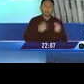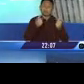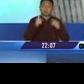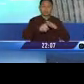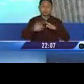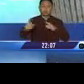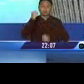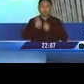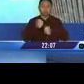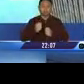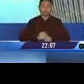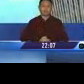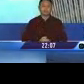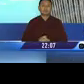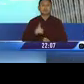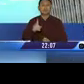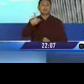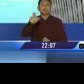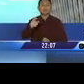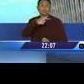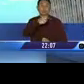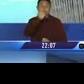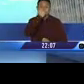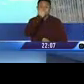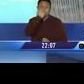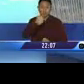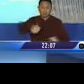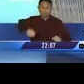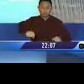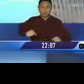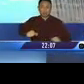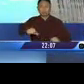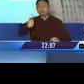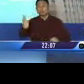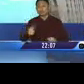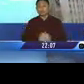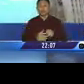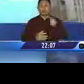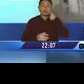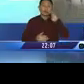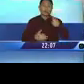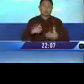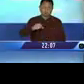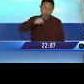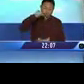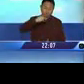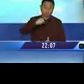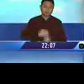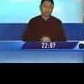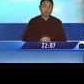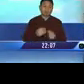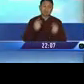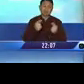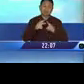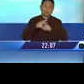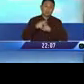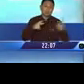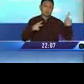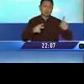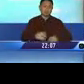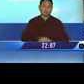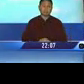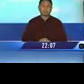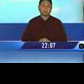apresurada carrera. Uno de ellos, el de rojo, se sube a la moto y al otro lado un hombre con una bolsa. E inmediatamente emprenden la